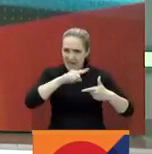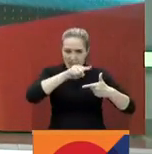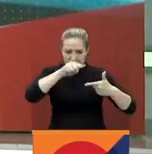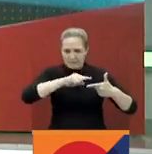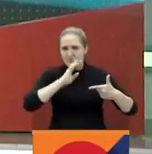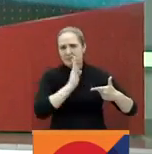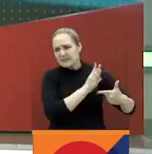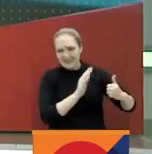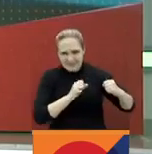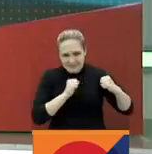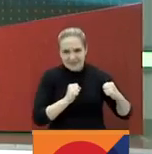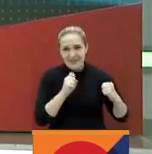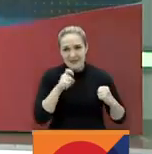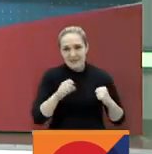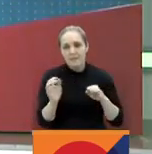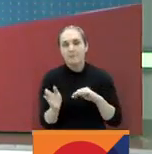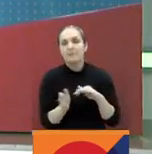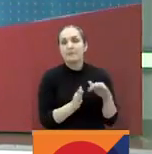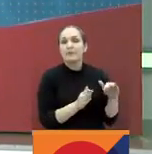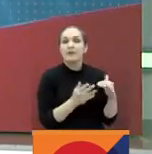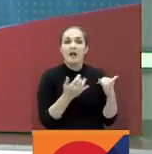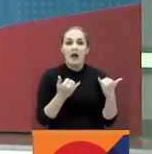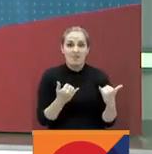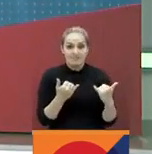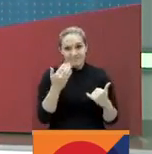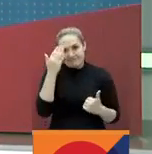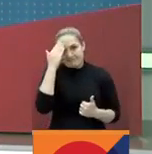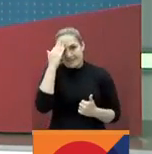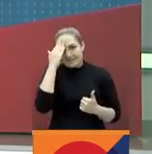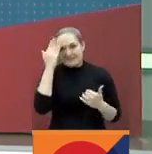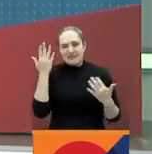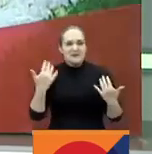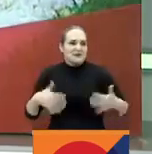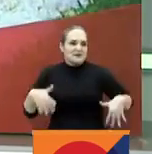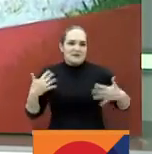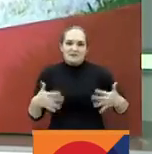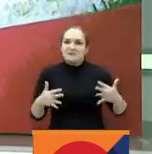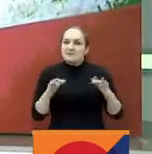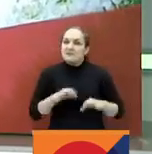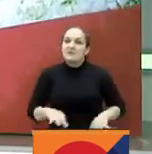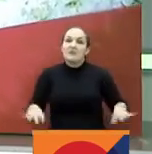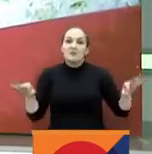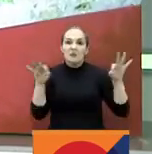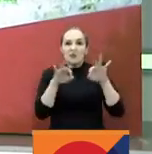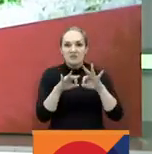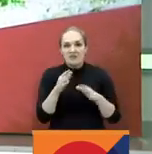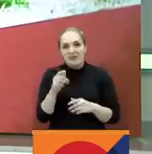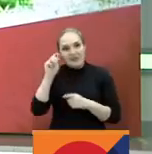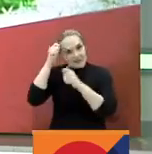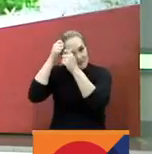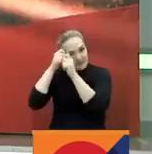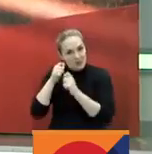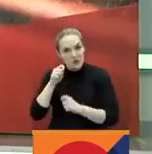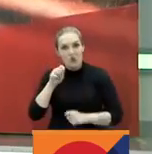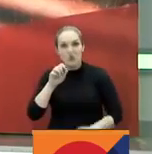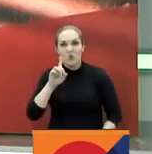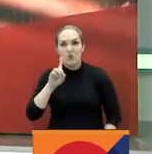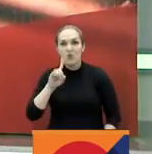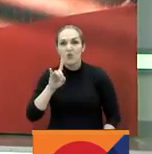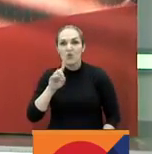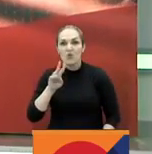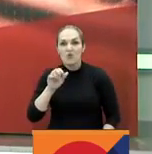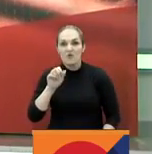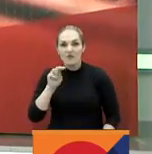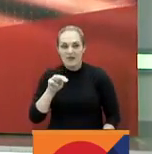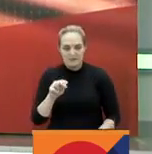ese partido. Bueno, y claro, ¿cómo no se van a romper esas estadísticas teniendo en cuenta que tenemos a Dubán Zapata, que está on fire, y también a